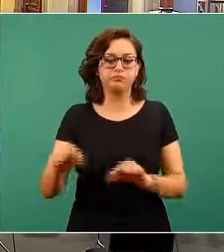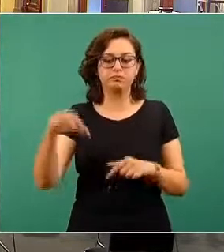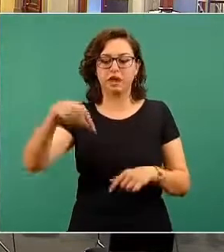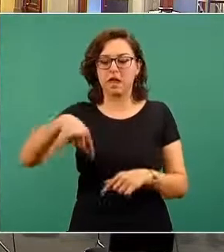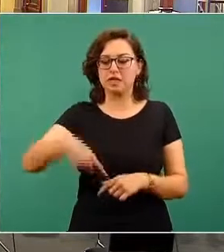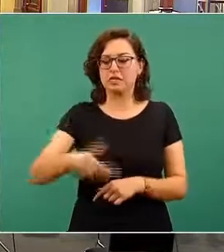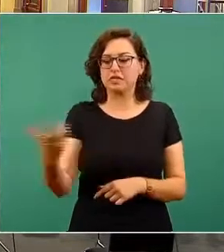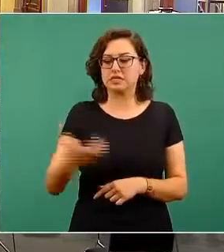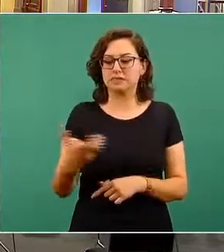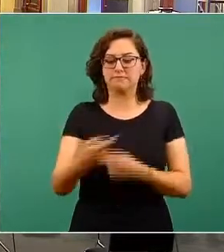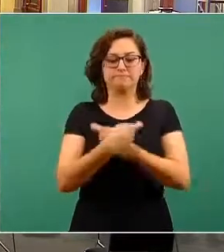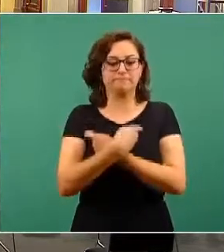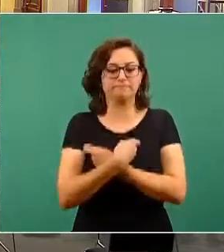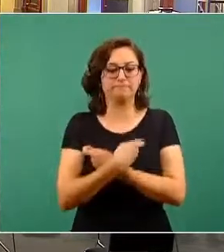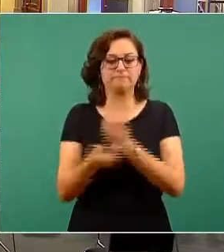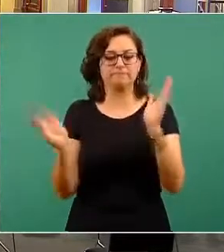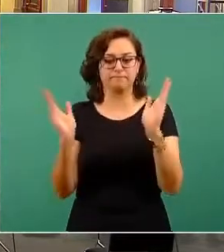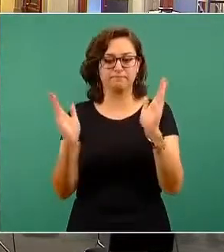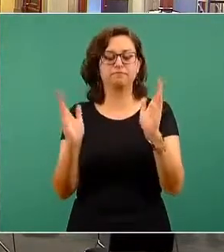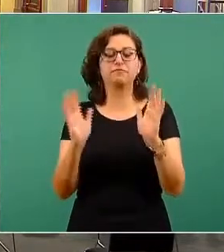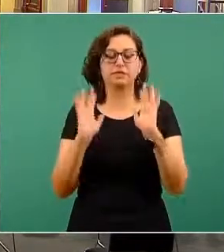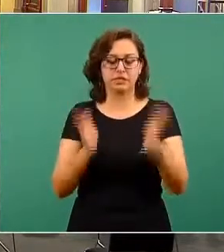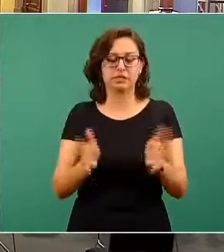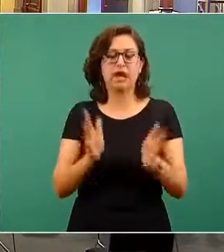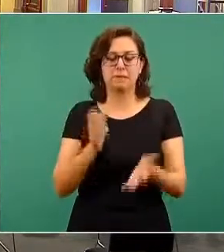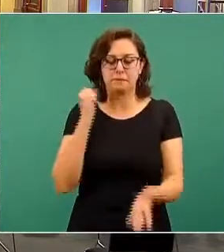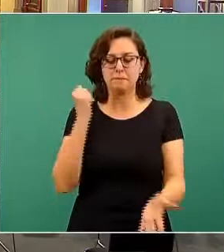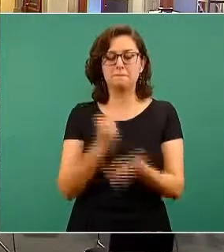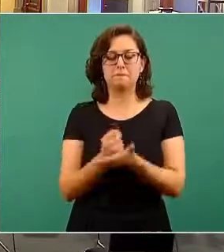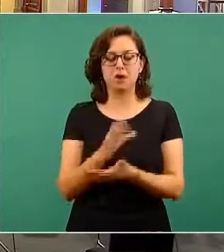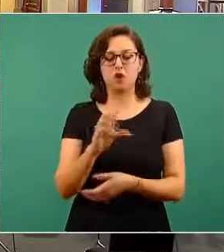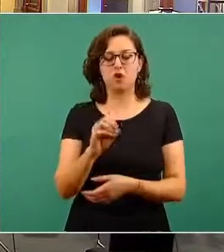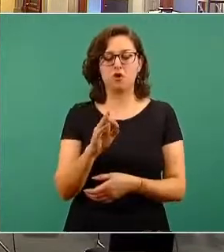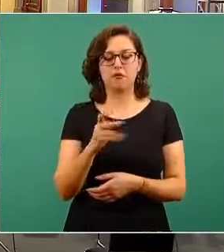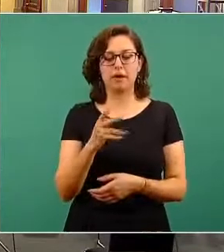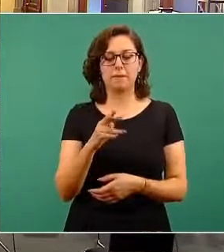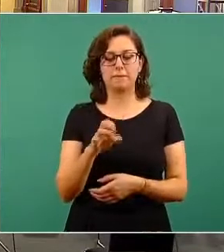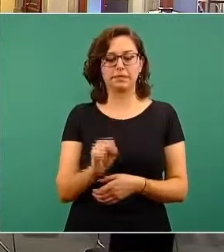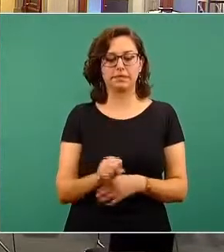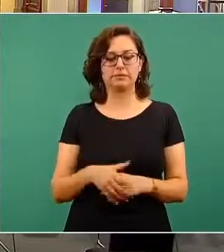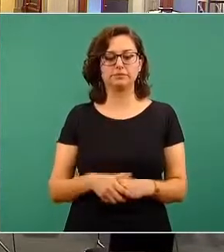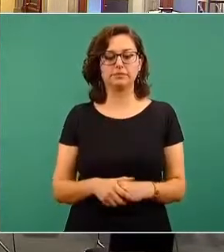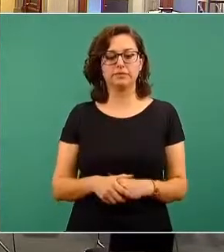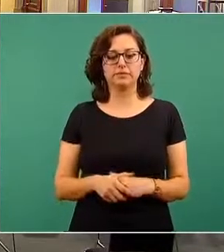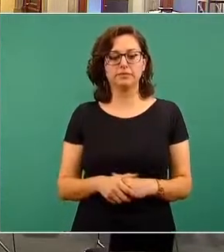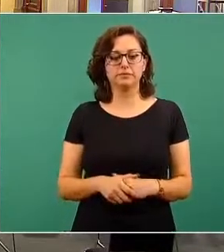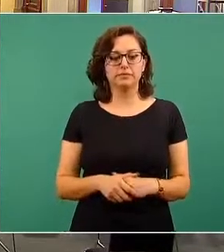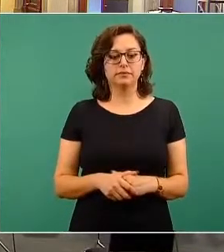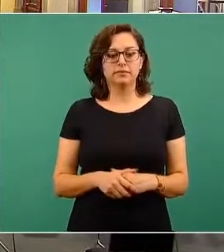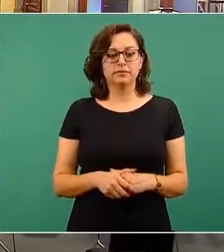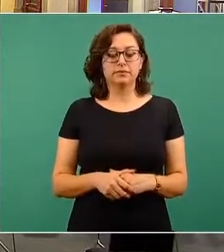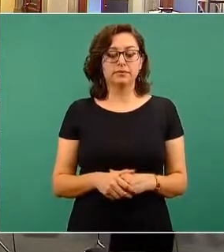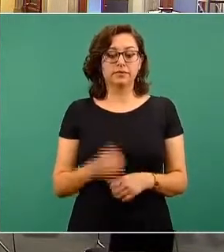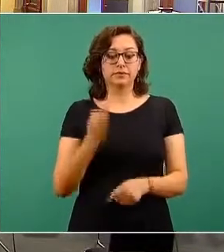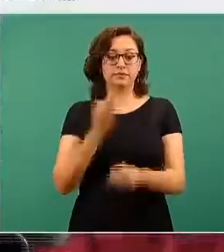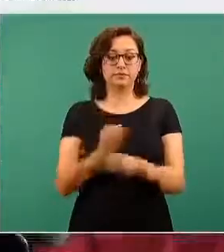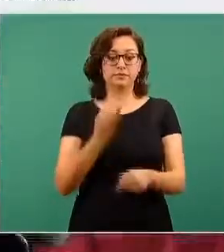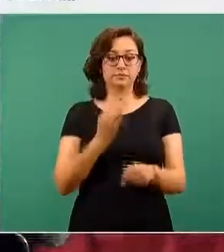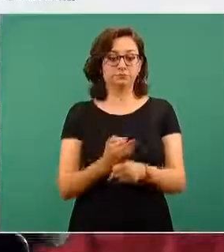aquí en México, y ya está liberado por parte de COFEPRIS. ¿Cuál es la importancia de tener en este momento todas estas